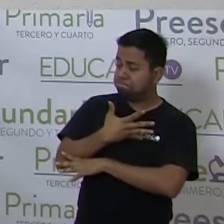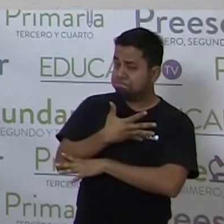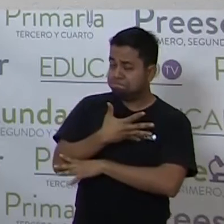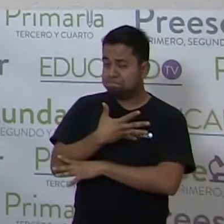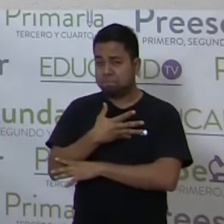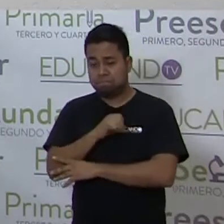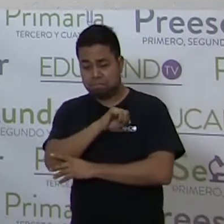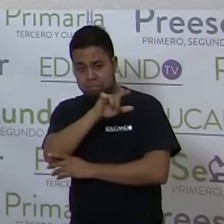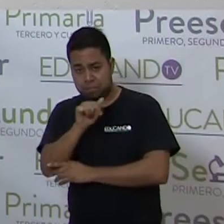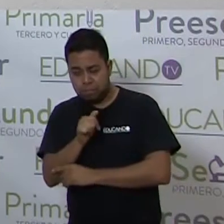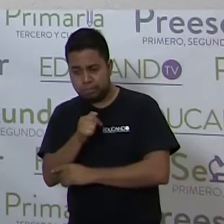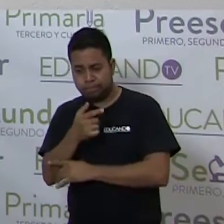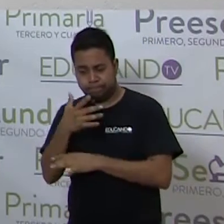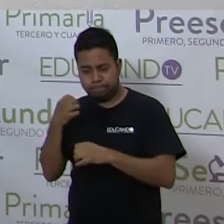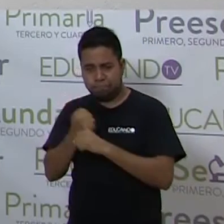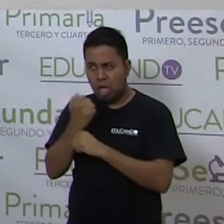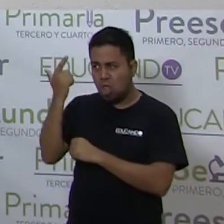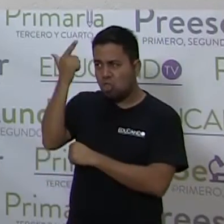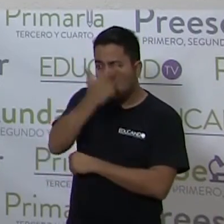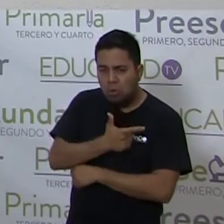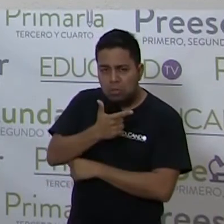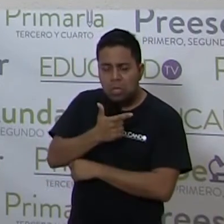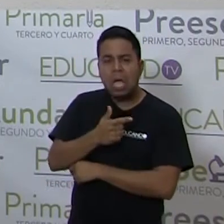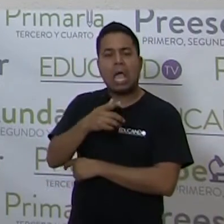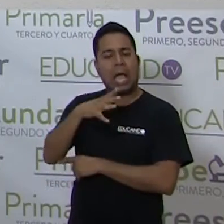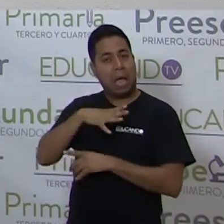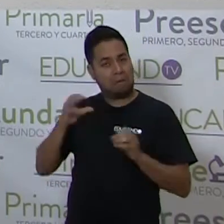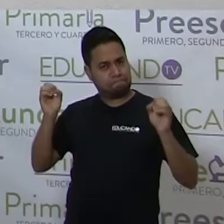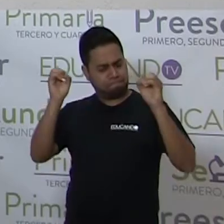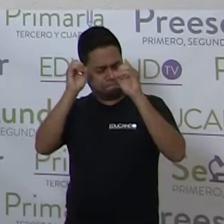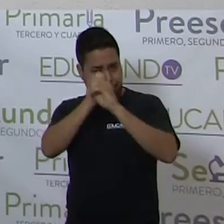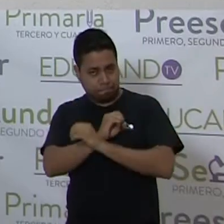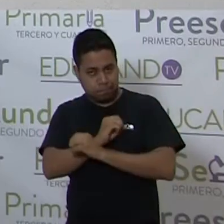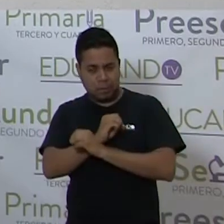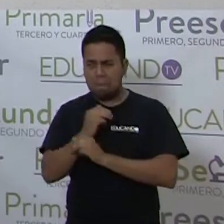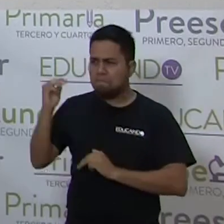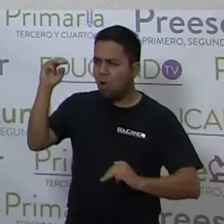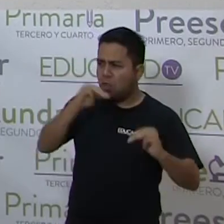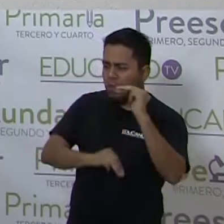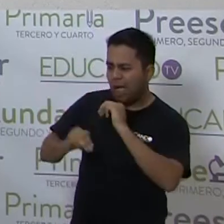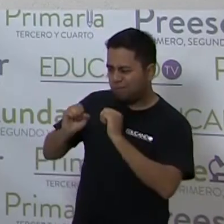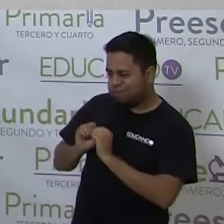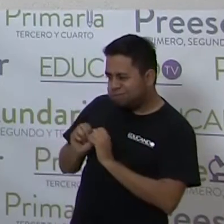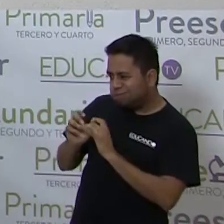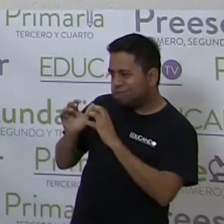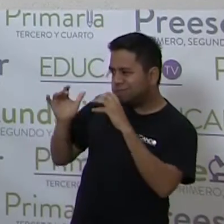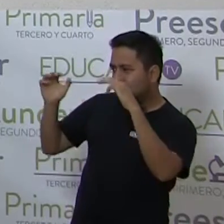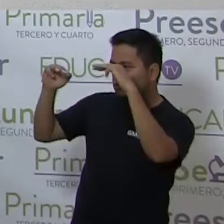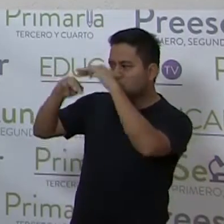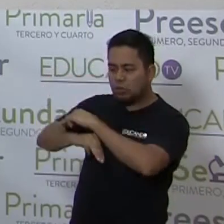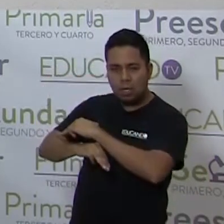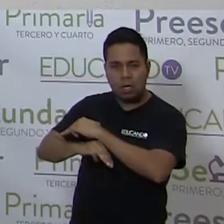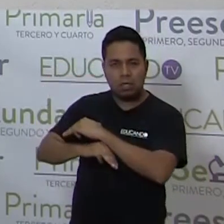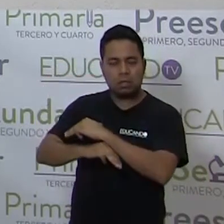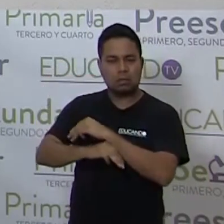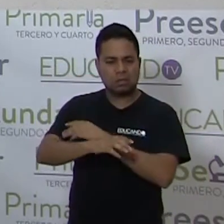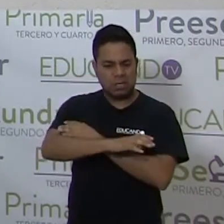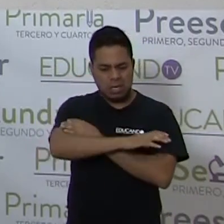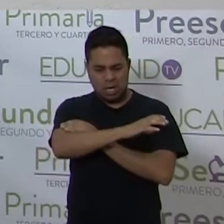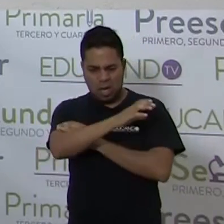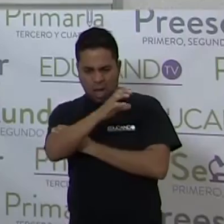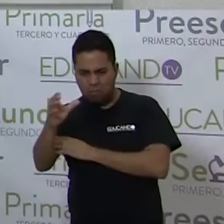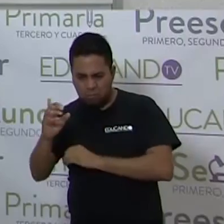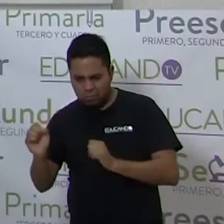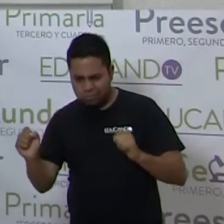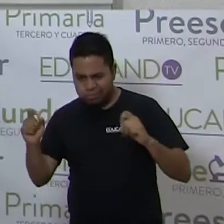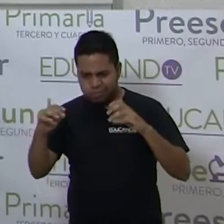noche, y la noche fue hecha. Las montañas, los valles, brotaron